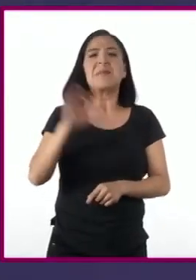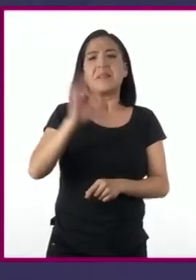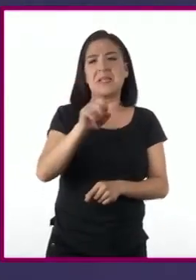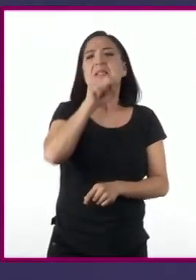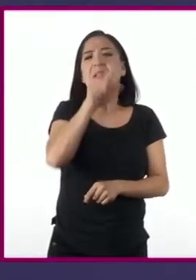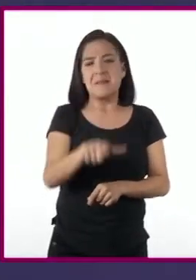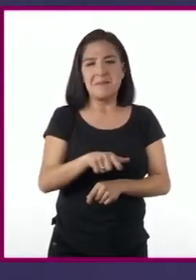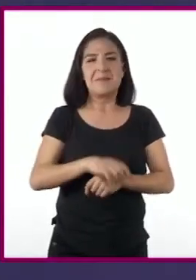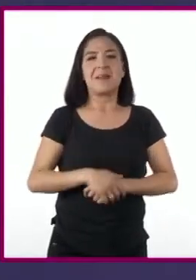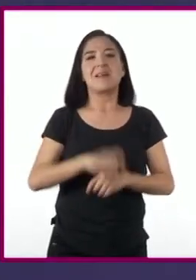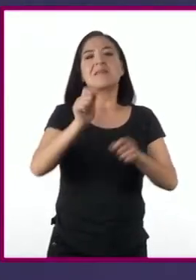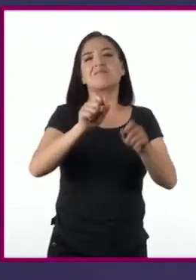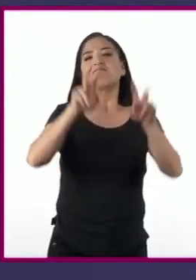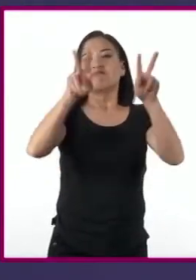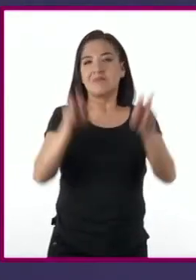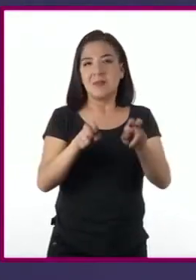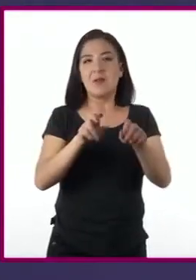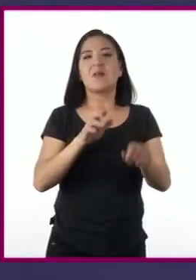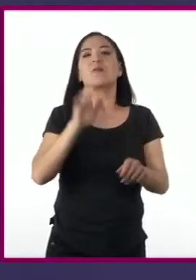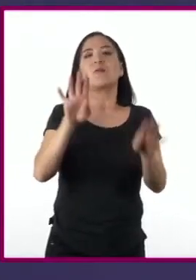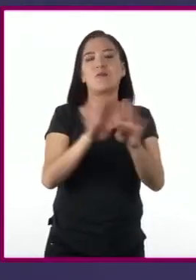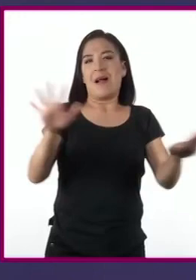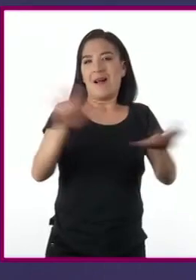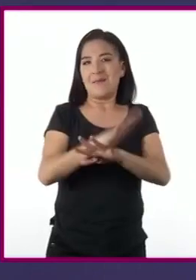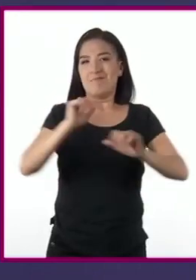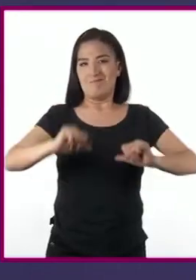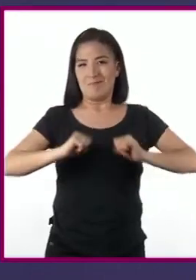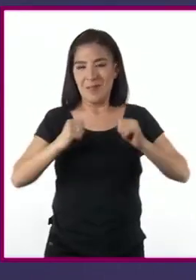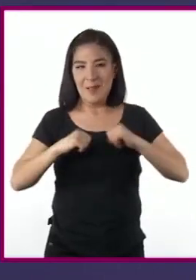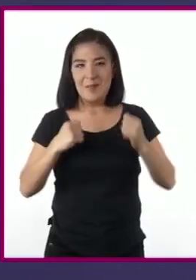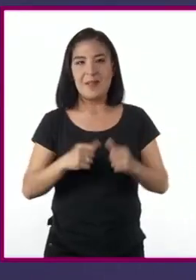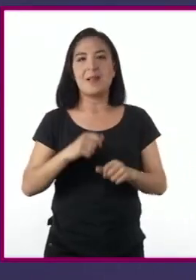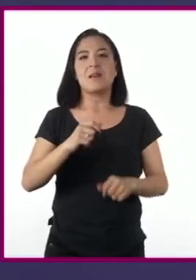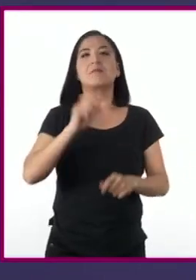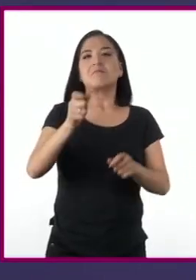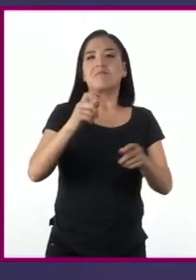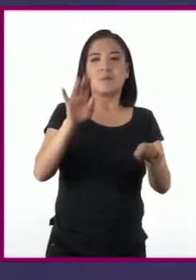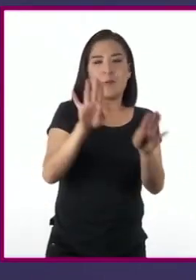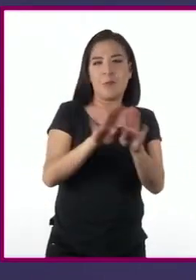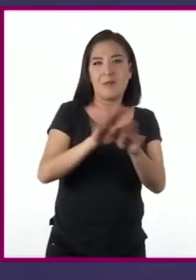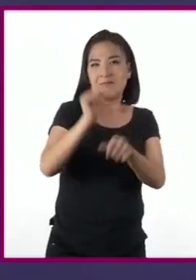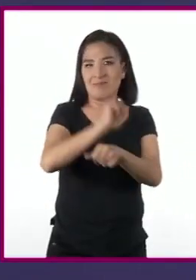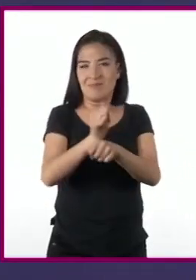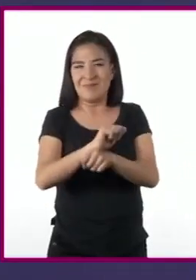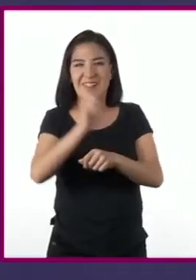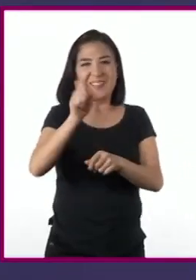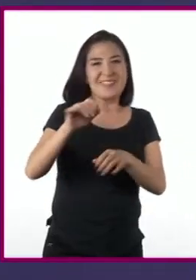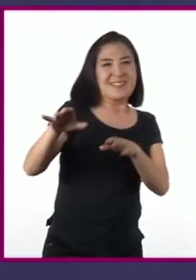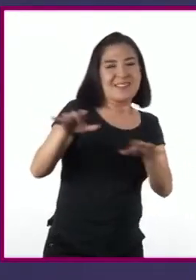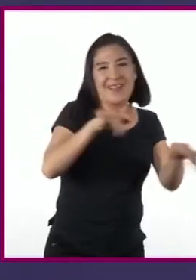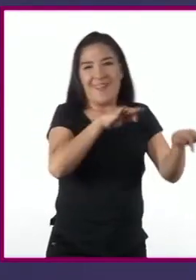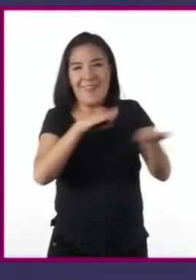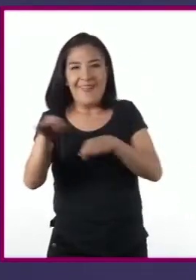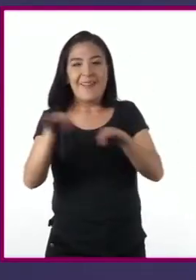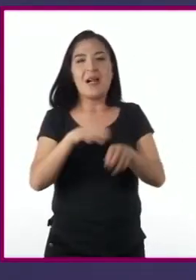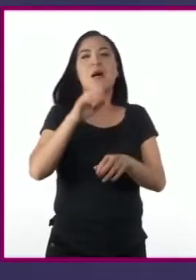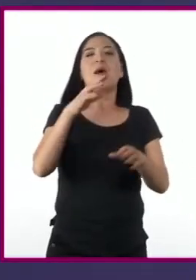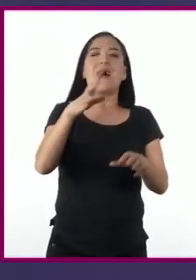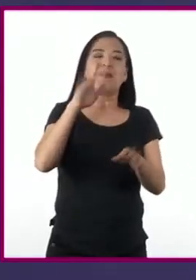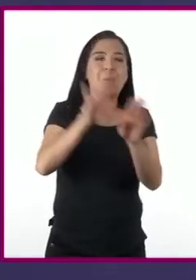han sido temas de los cambios en la adolescencia, personajes de ficción, cómics, deportes